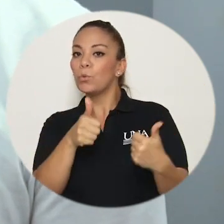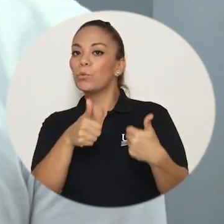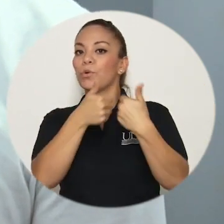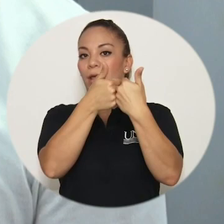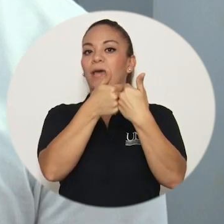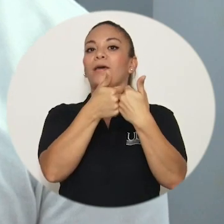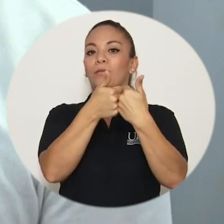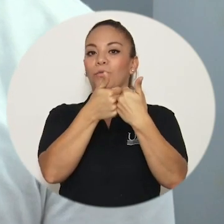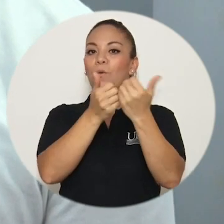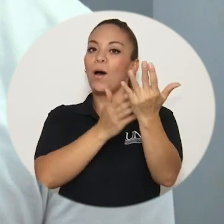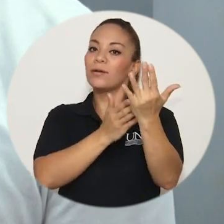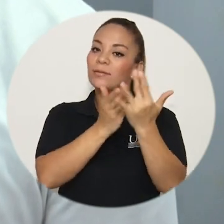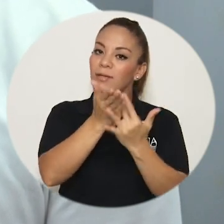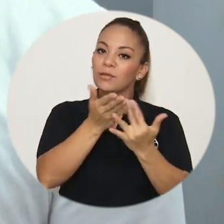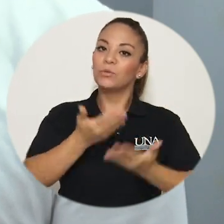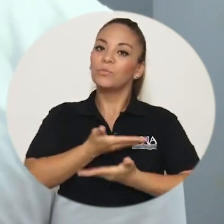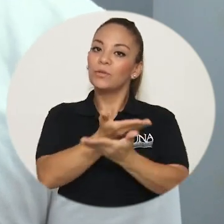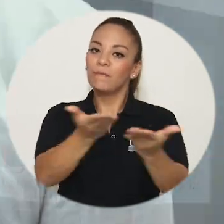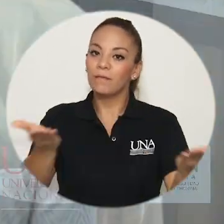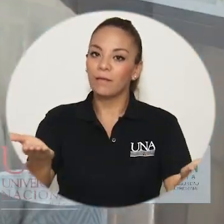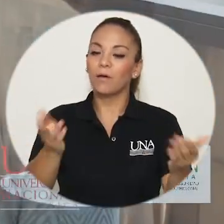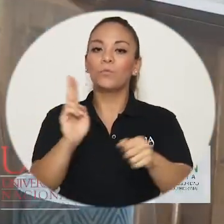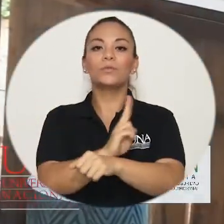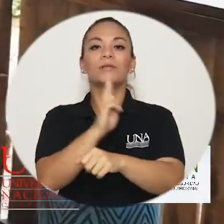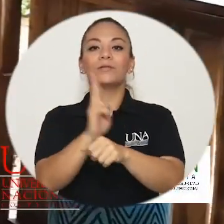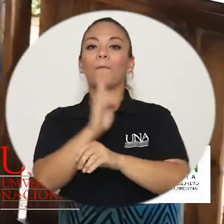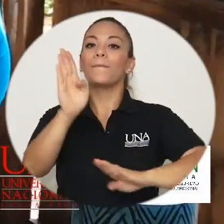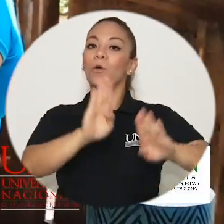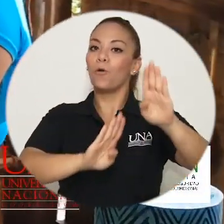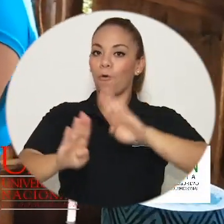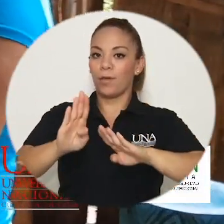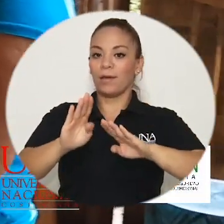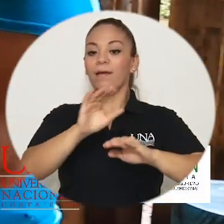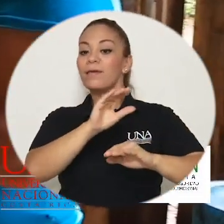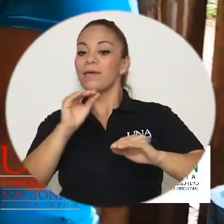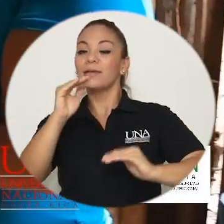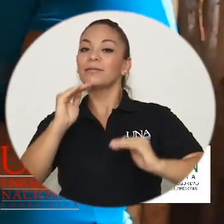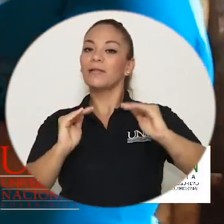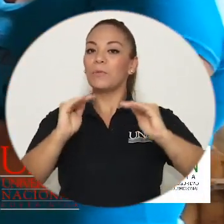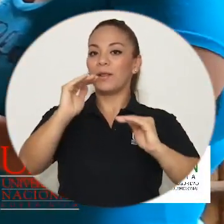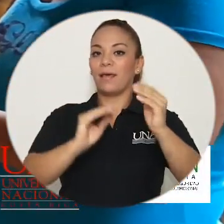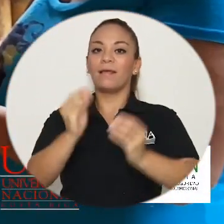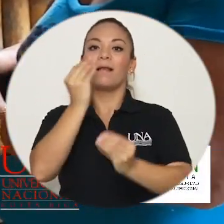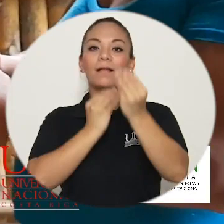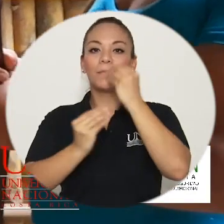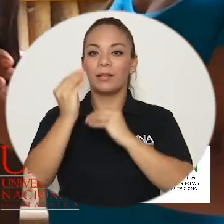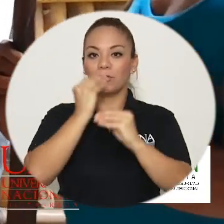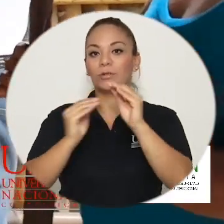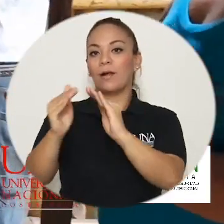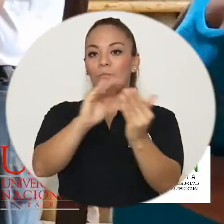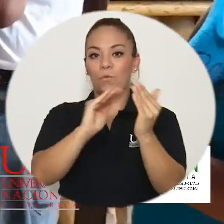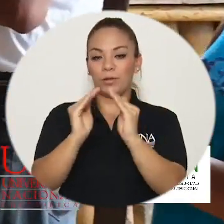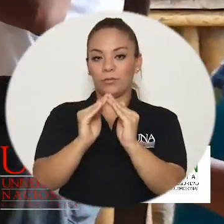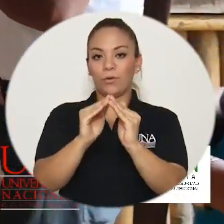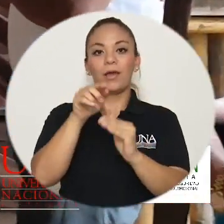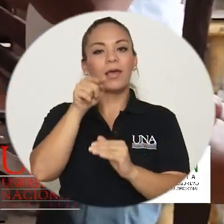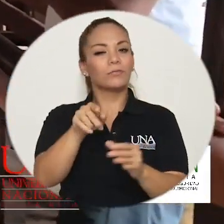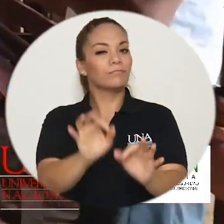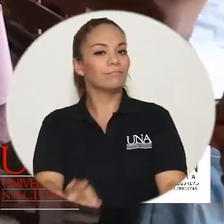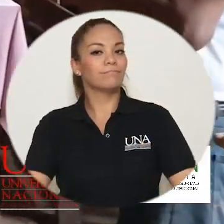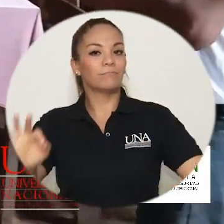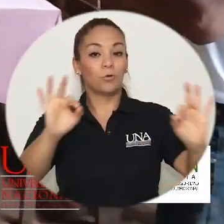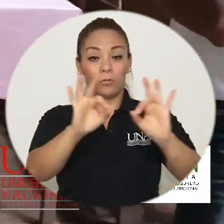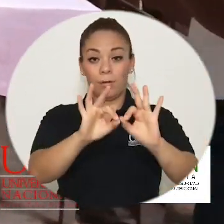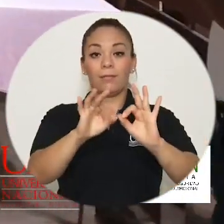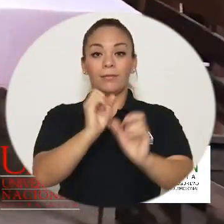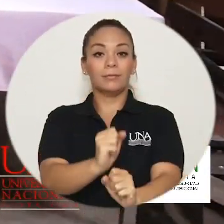garantizar la disponibilidad, el acceso, la utilización biológica y la estabilidad del alimento a esa población, que son los pilares también de lo